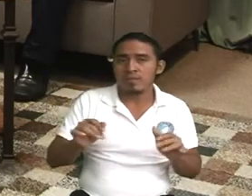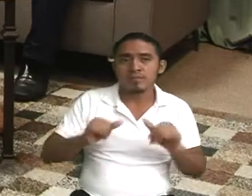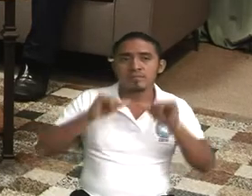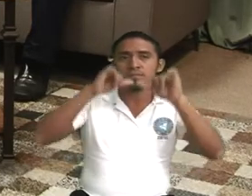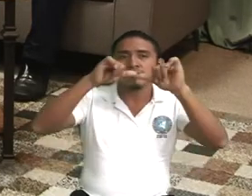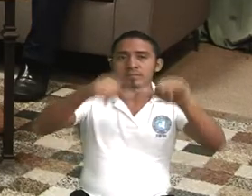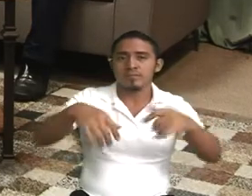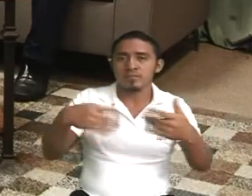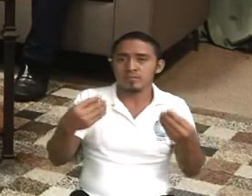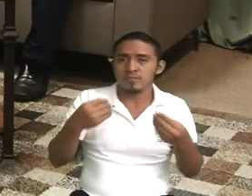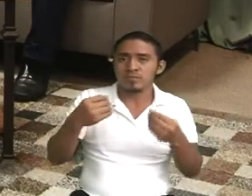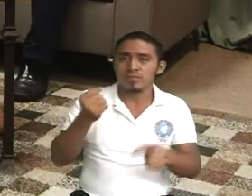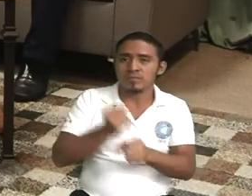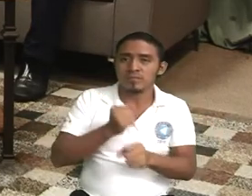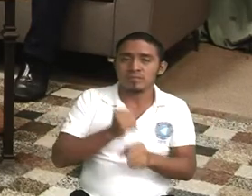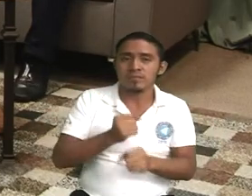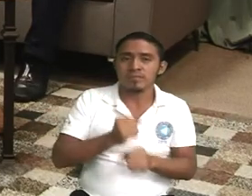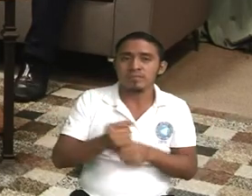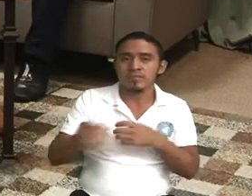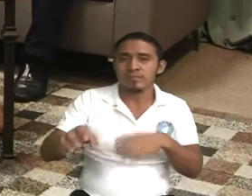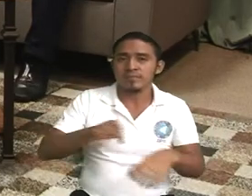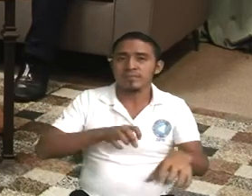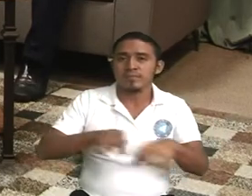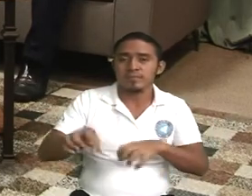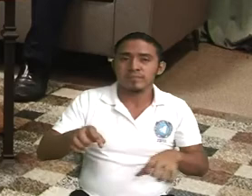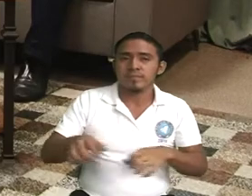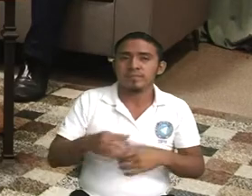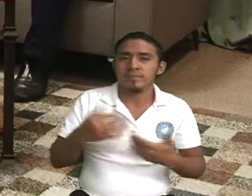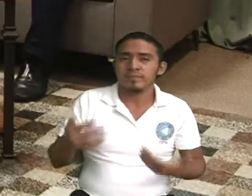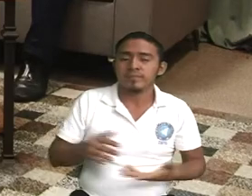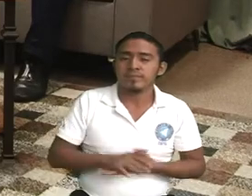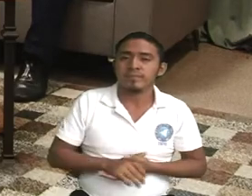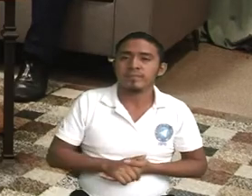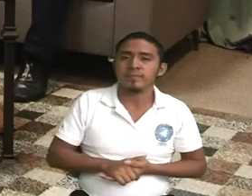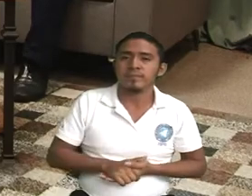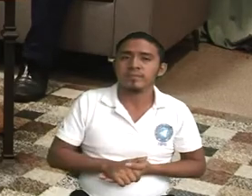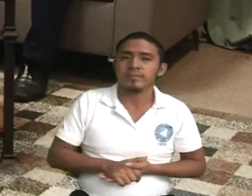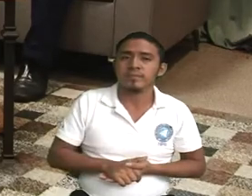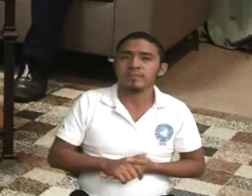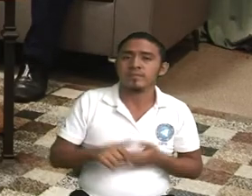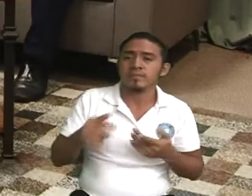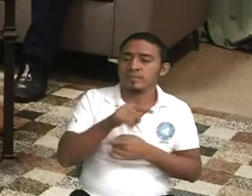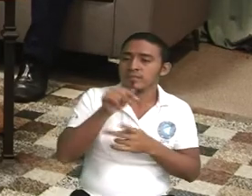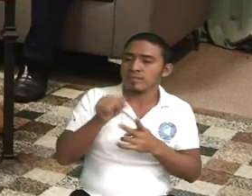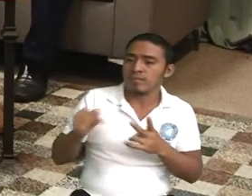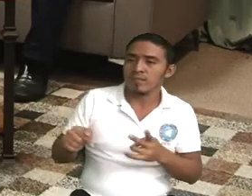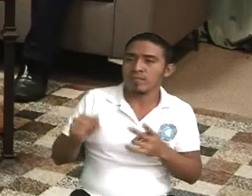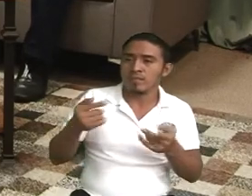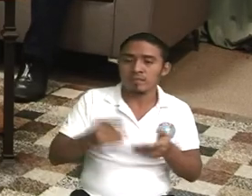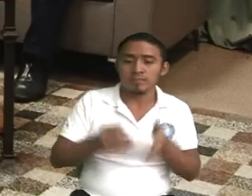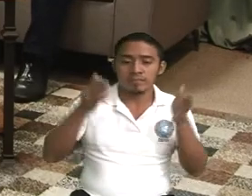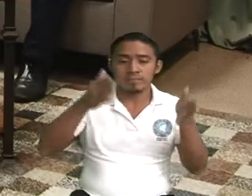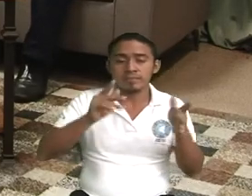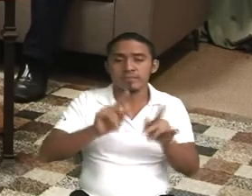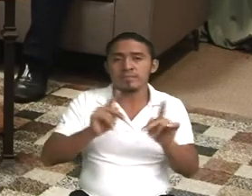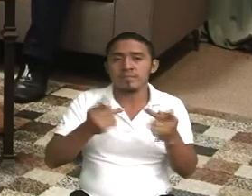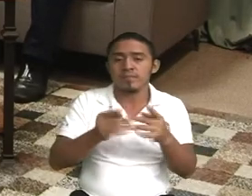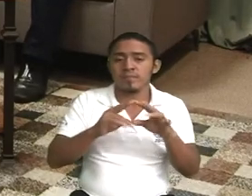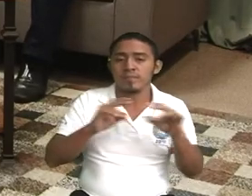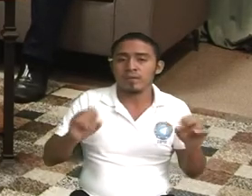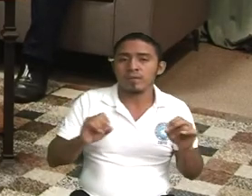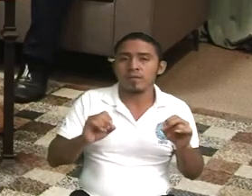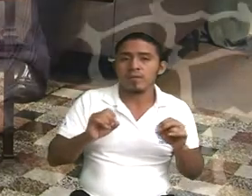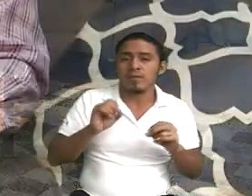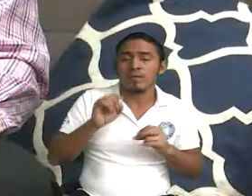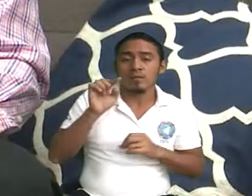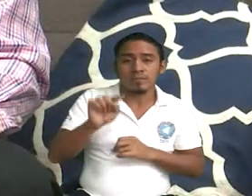ya hay bastantes actividades realizadas por estas entidades que están ahí al servicio del pueblo nicaragüense, de las familias